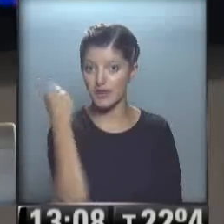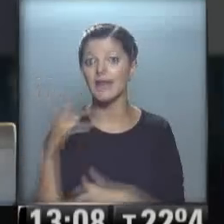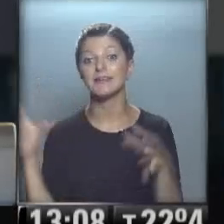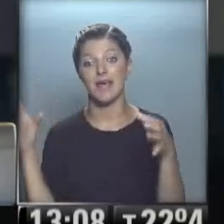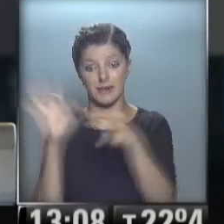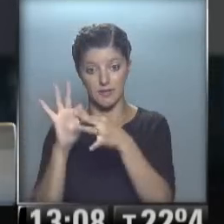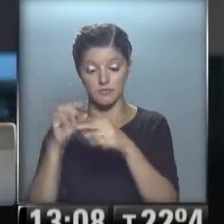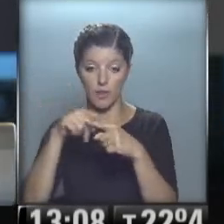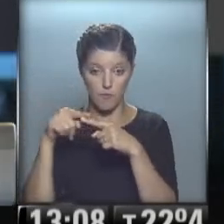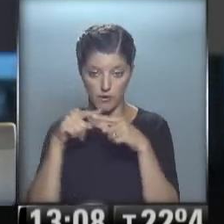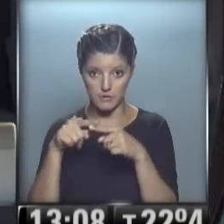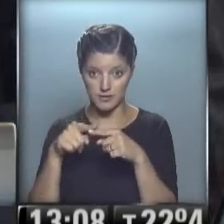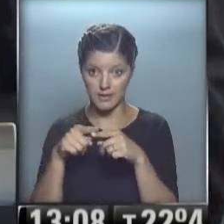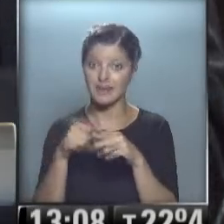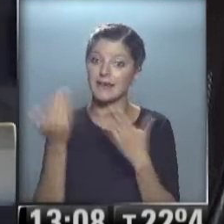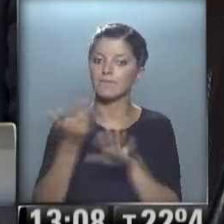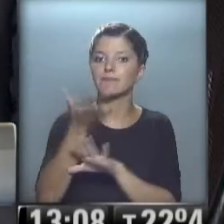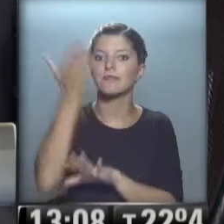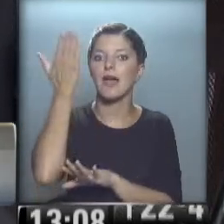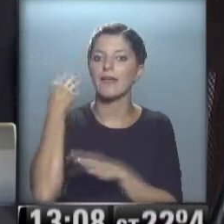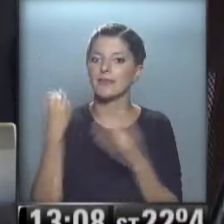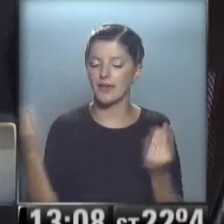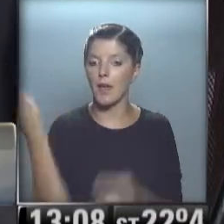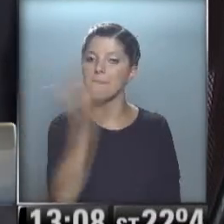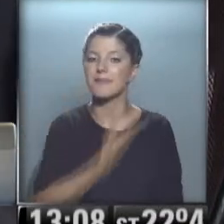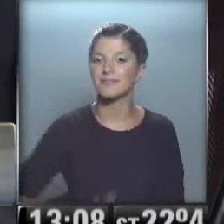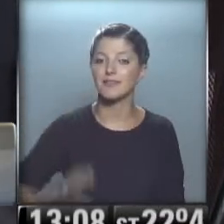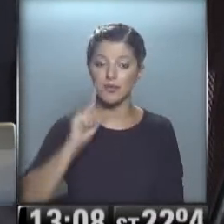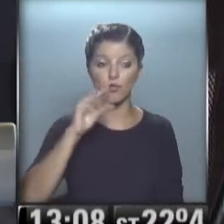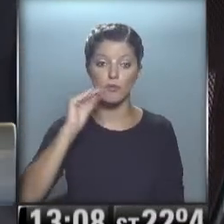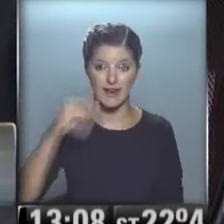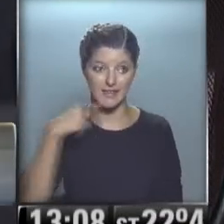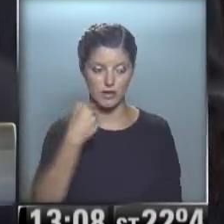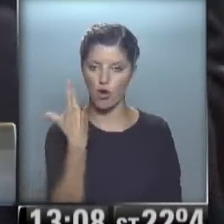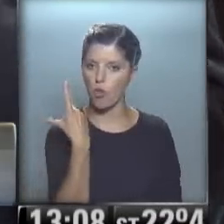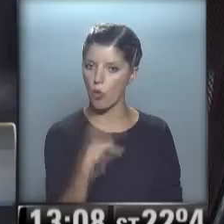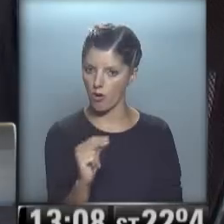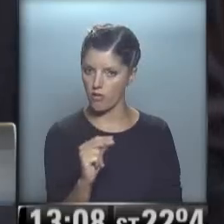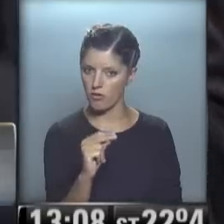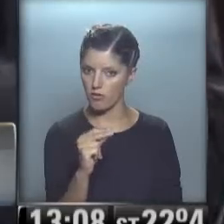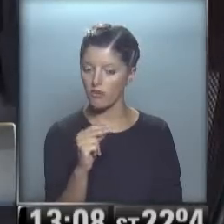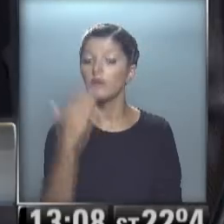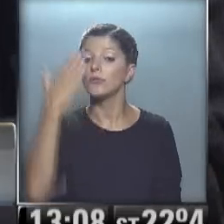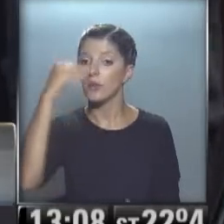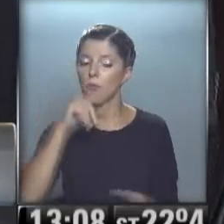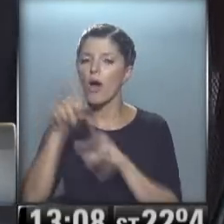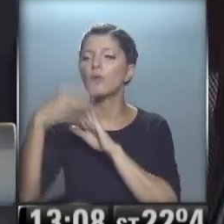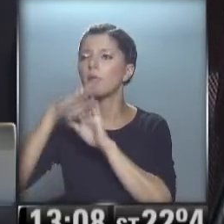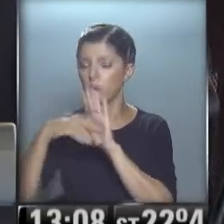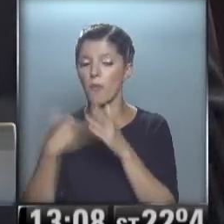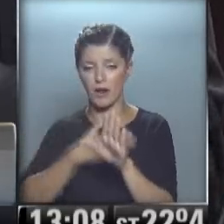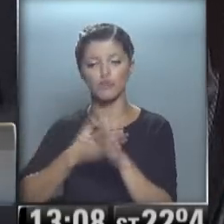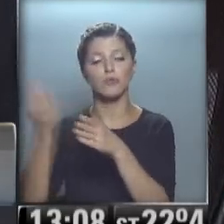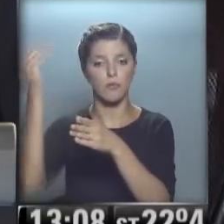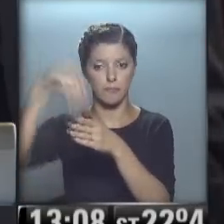política, que fue en aquel momento que el presidente de Ucrania rechazó esa propuesta, pidió una serie de garantías para poder entrar,